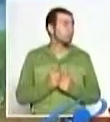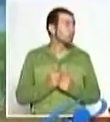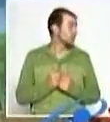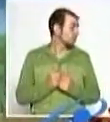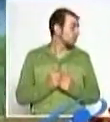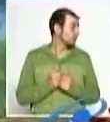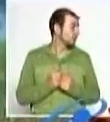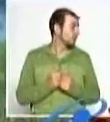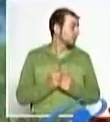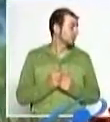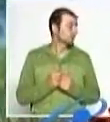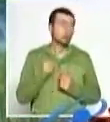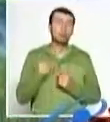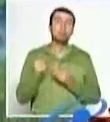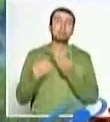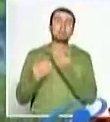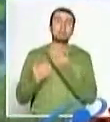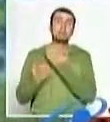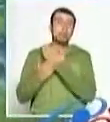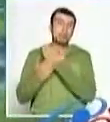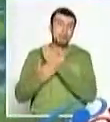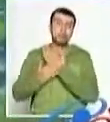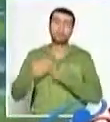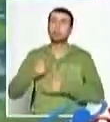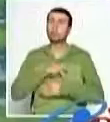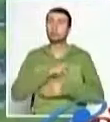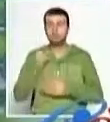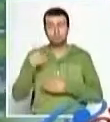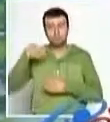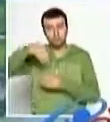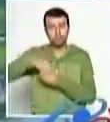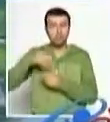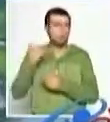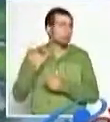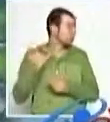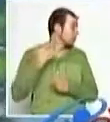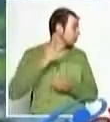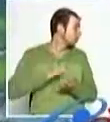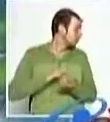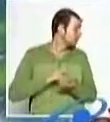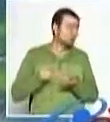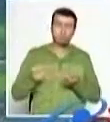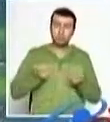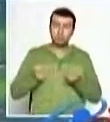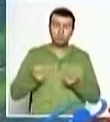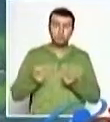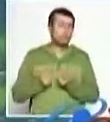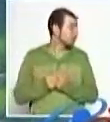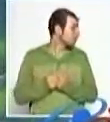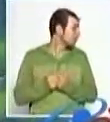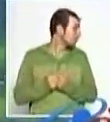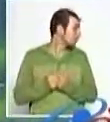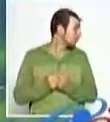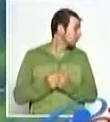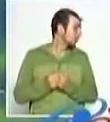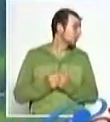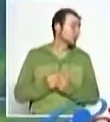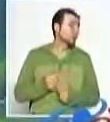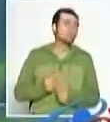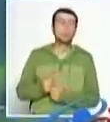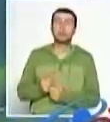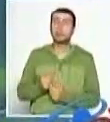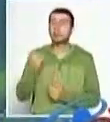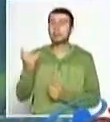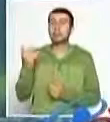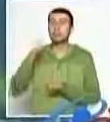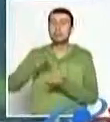que permite que nosotros, desde el punto de vista de las medicinas integrativas, podamos influir, podamos intervenir en estos